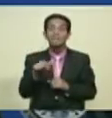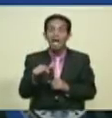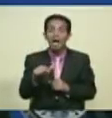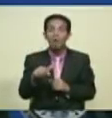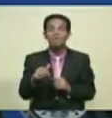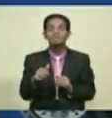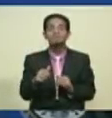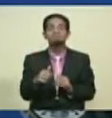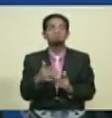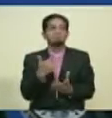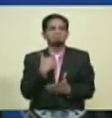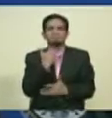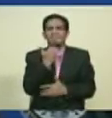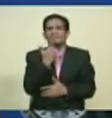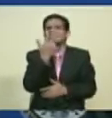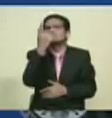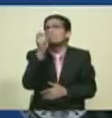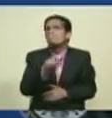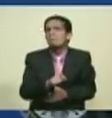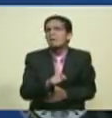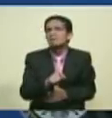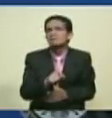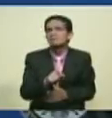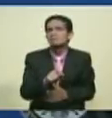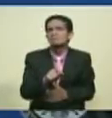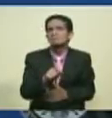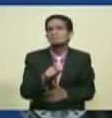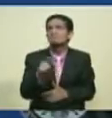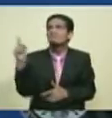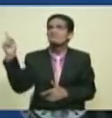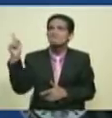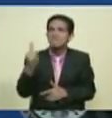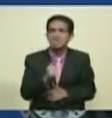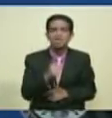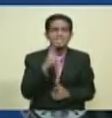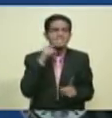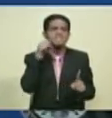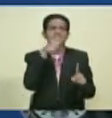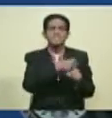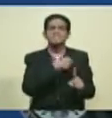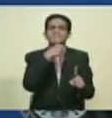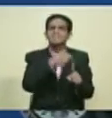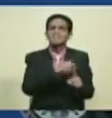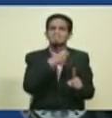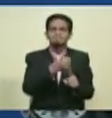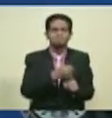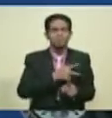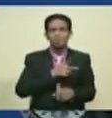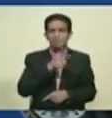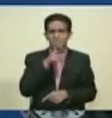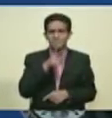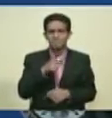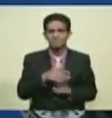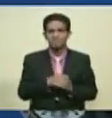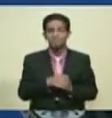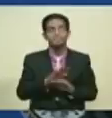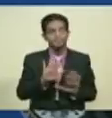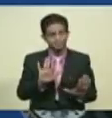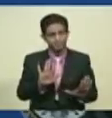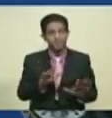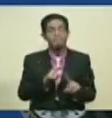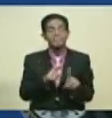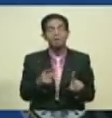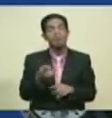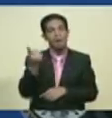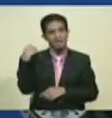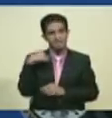así, en menos de un mes ocurrió todo este fenómeno de presión, de extorsión horrible. Pero bueno, se ha demostrado, ayer